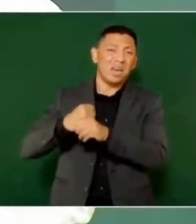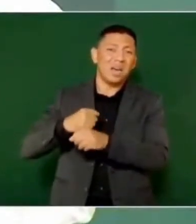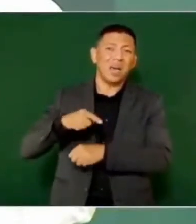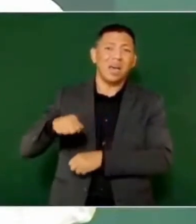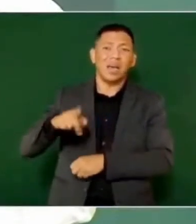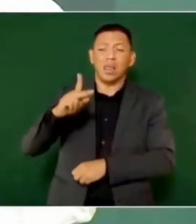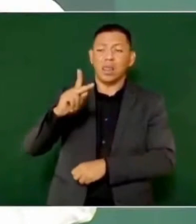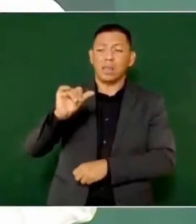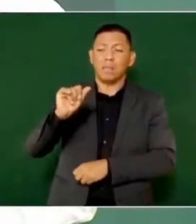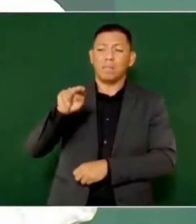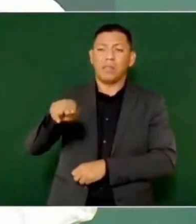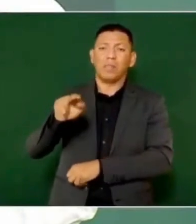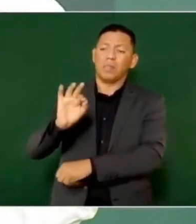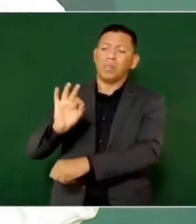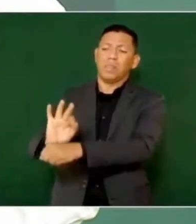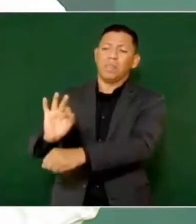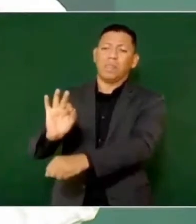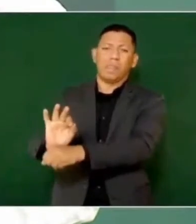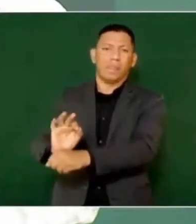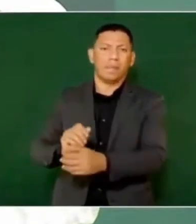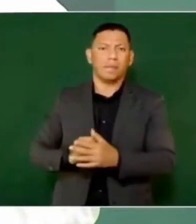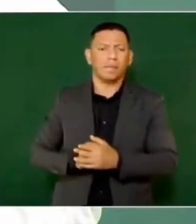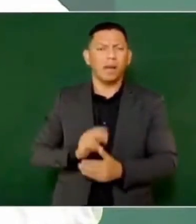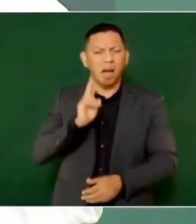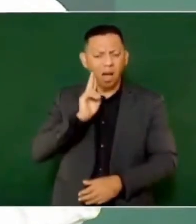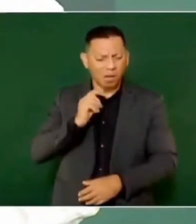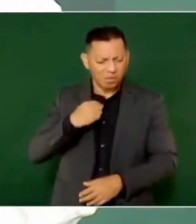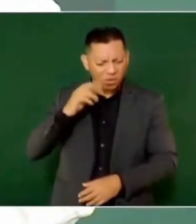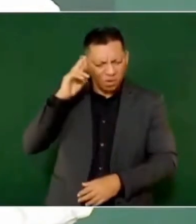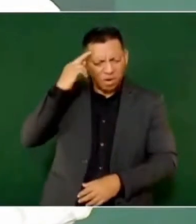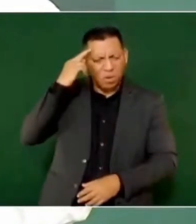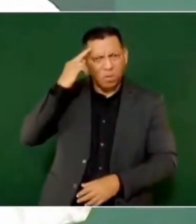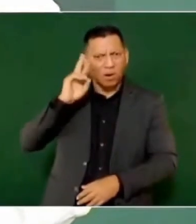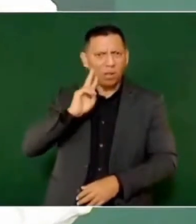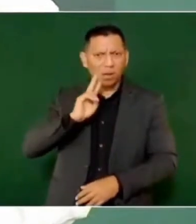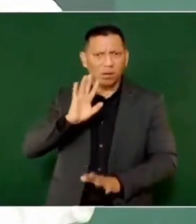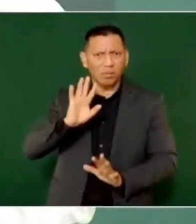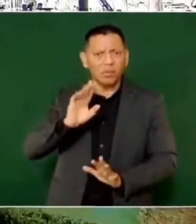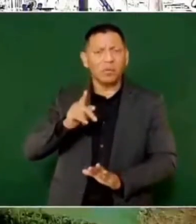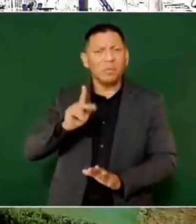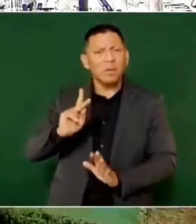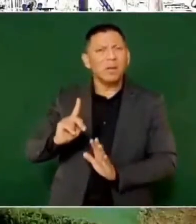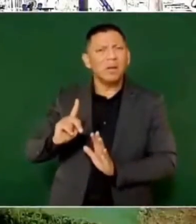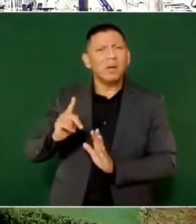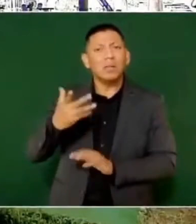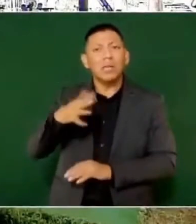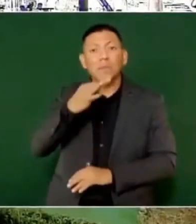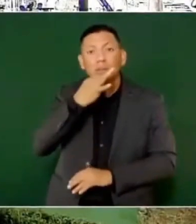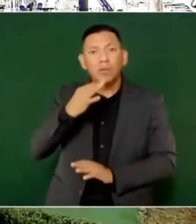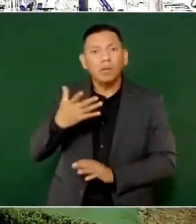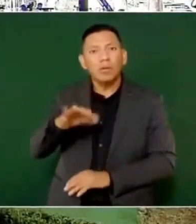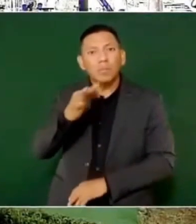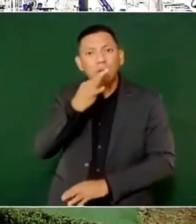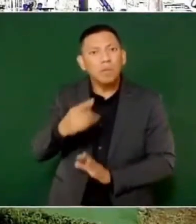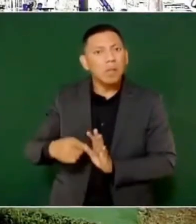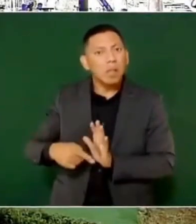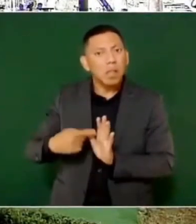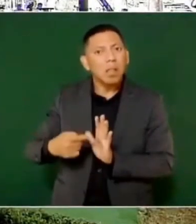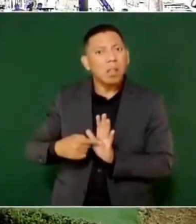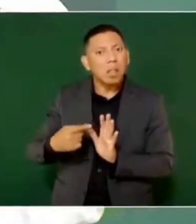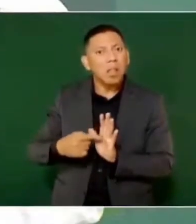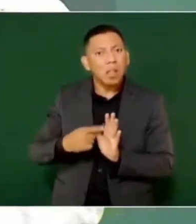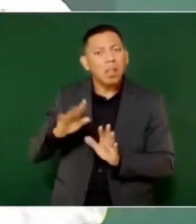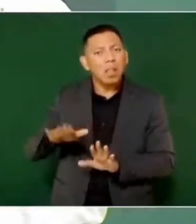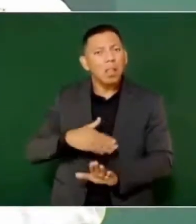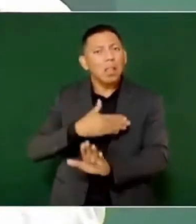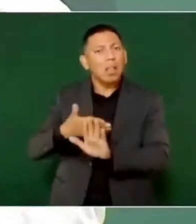PAN. A ver, me acuerdo. Pero que cada 10 minutos en contra,